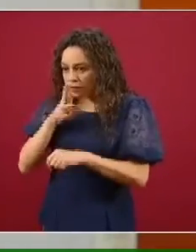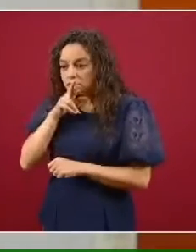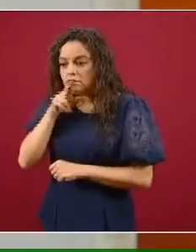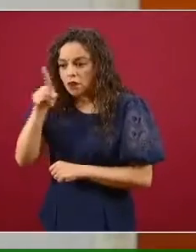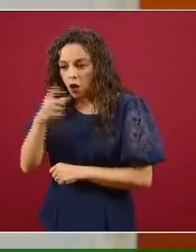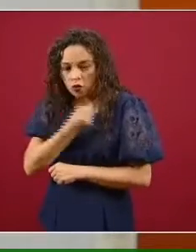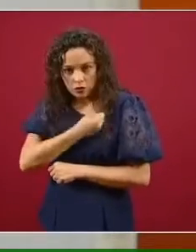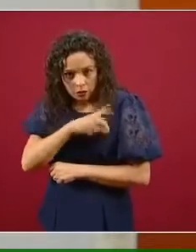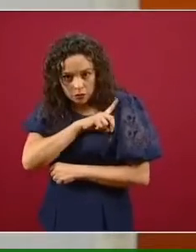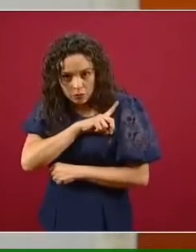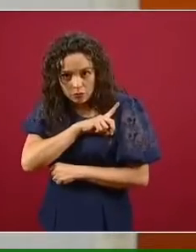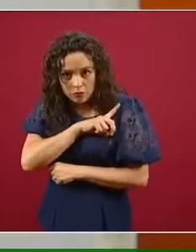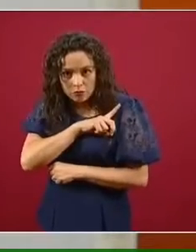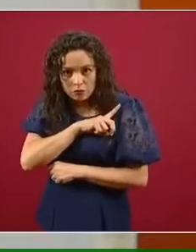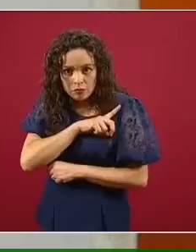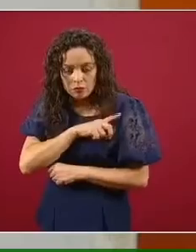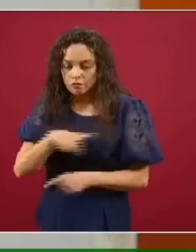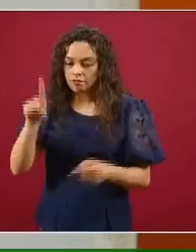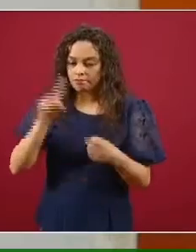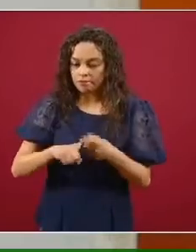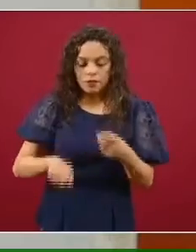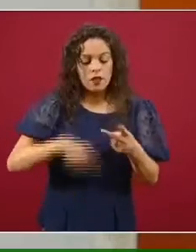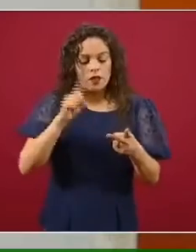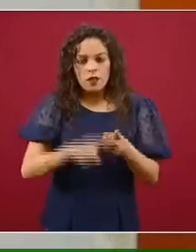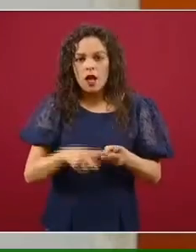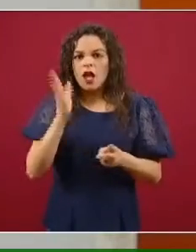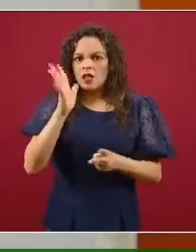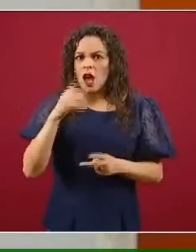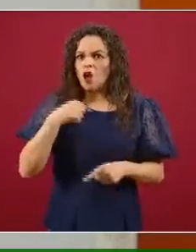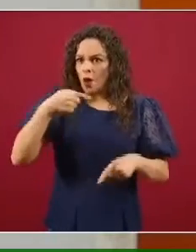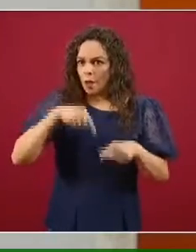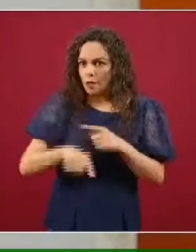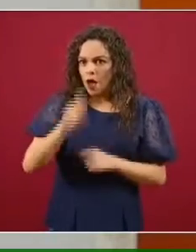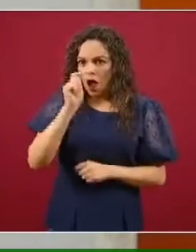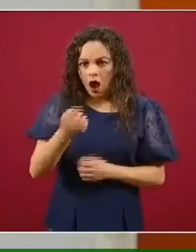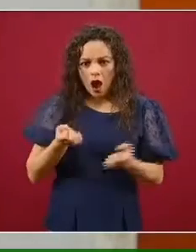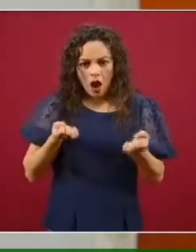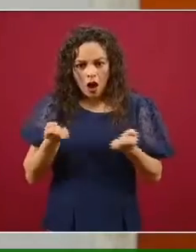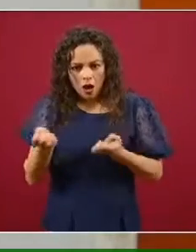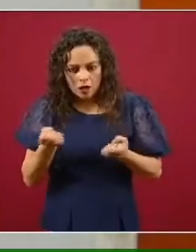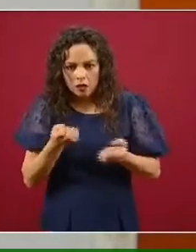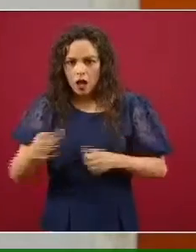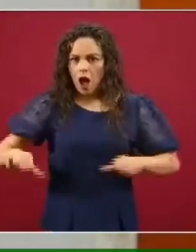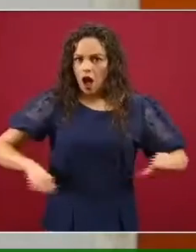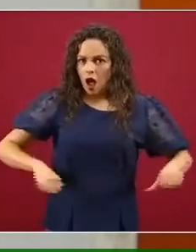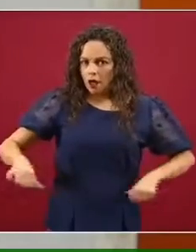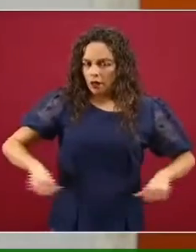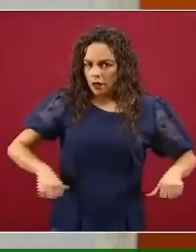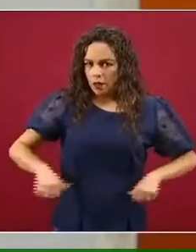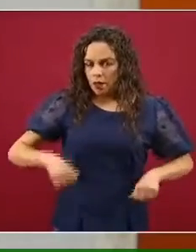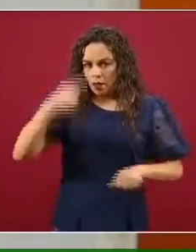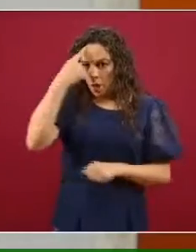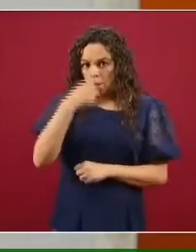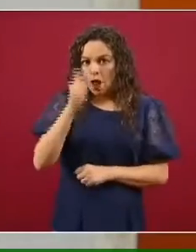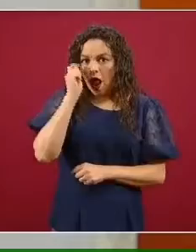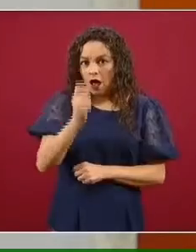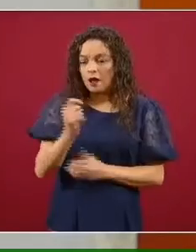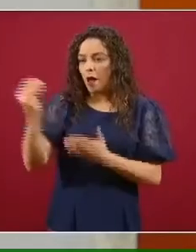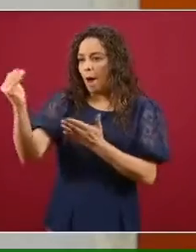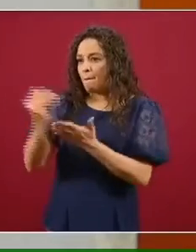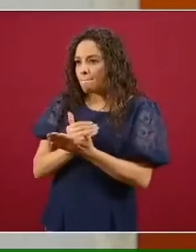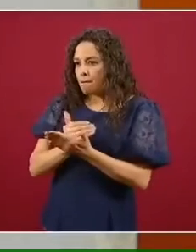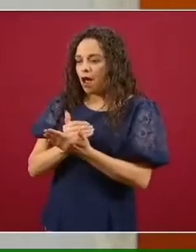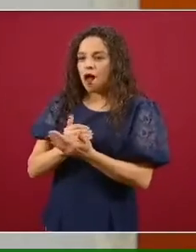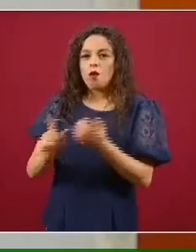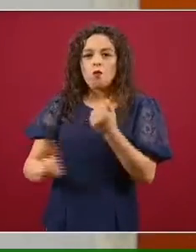términos de mis actividades para mejorar mis rutinas y disminuir riesgos en términos de salud mental, como nos